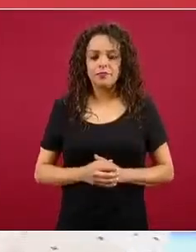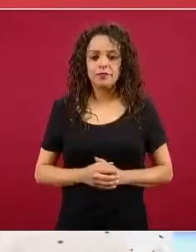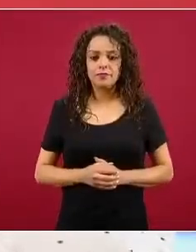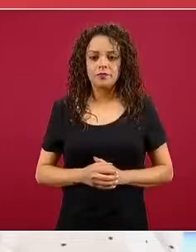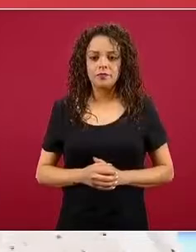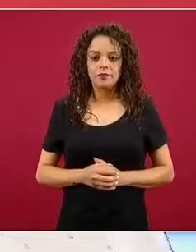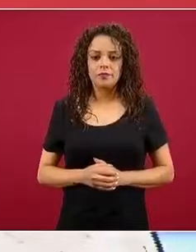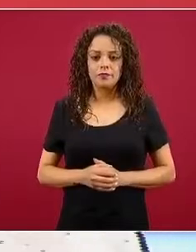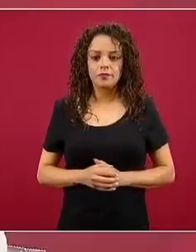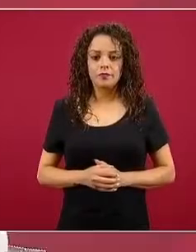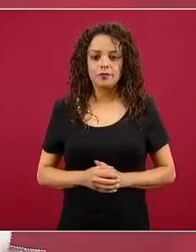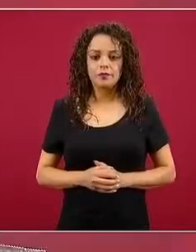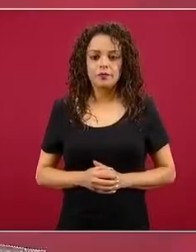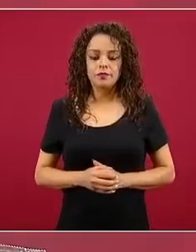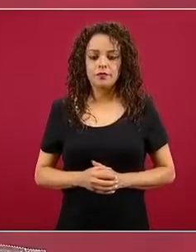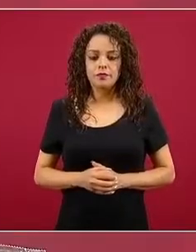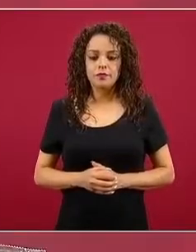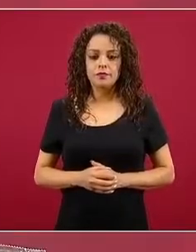enfermedad.